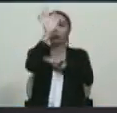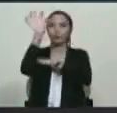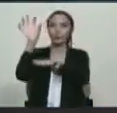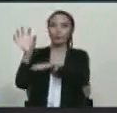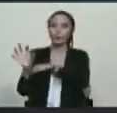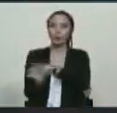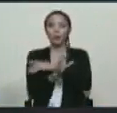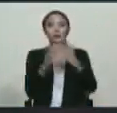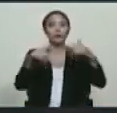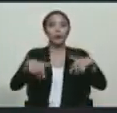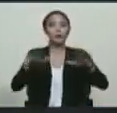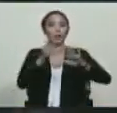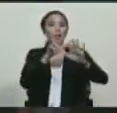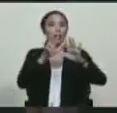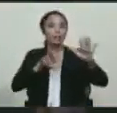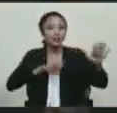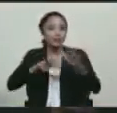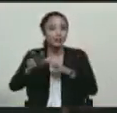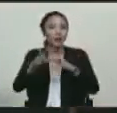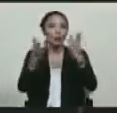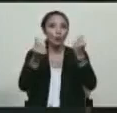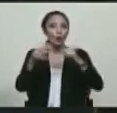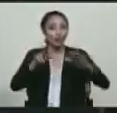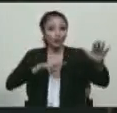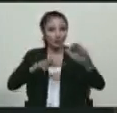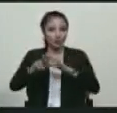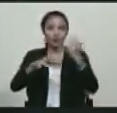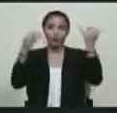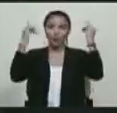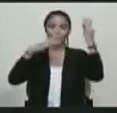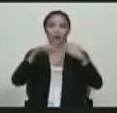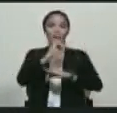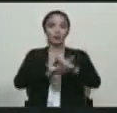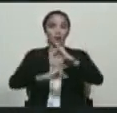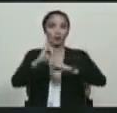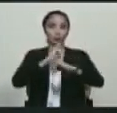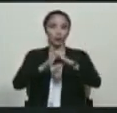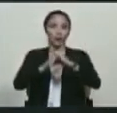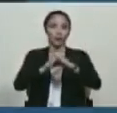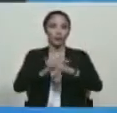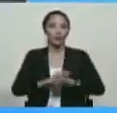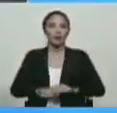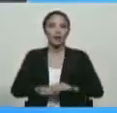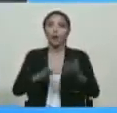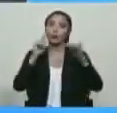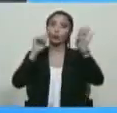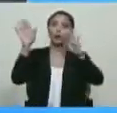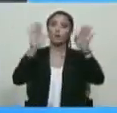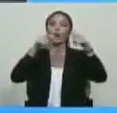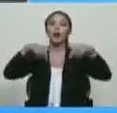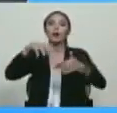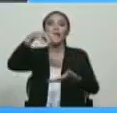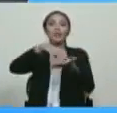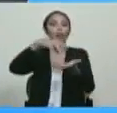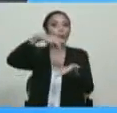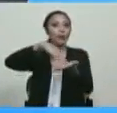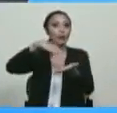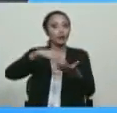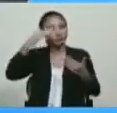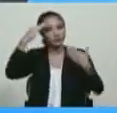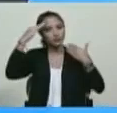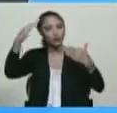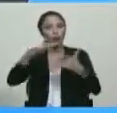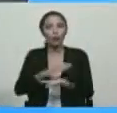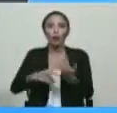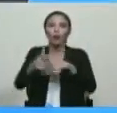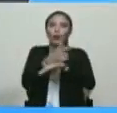esta 13ª edición FITVEN. Acá en el estado Miranda saludamos a su gobernador,